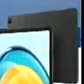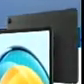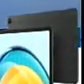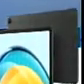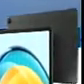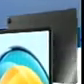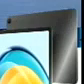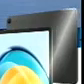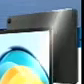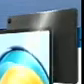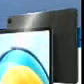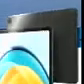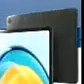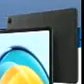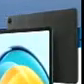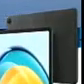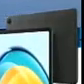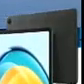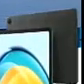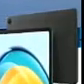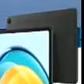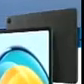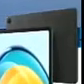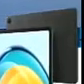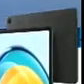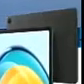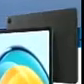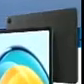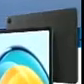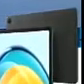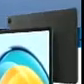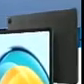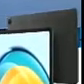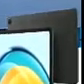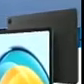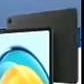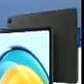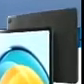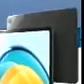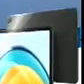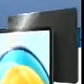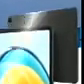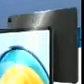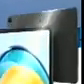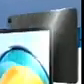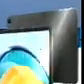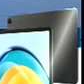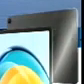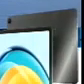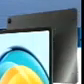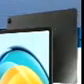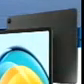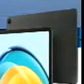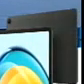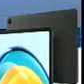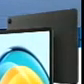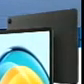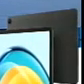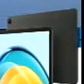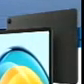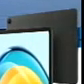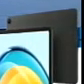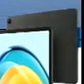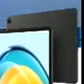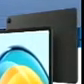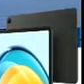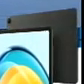Huawei MatePad SE cuenta con función de multiventanas para realizar diferentes tareas. Integra una pantalla FullView de 10.4